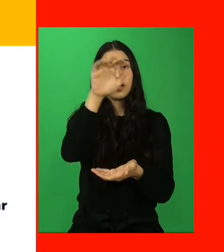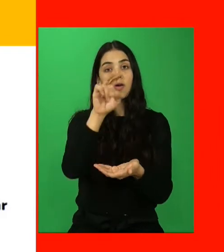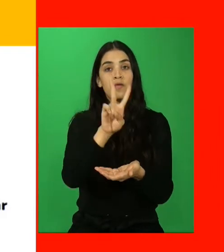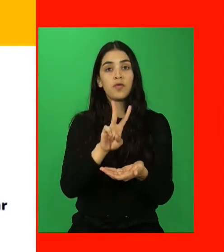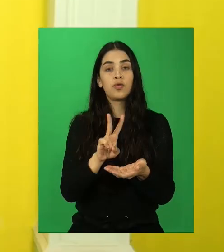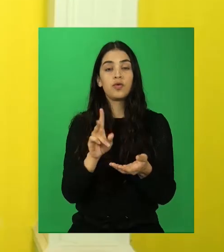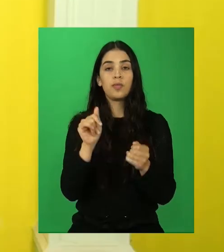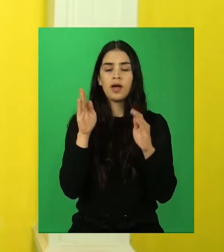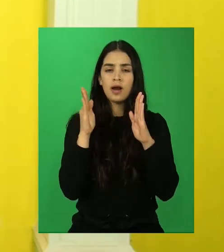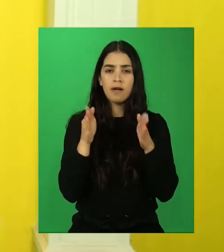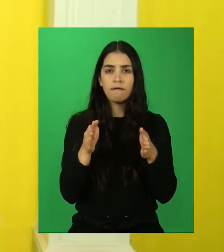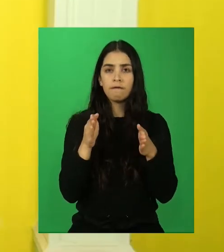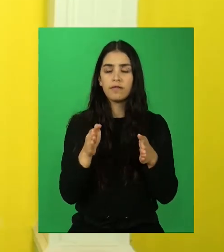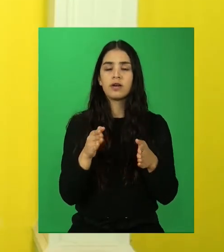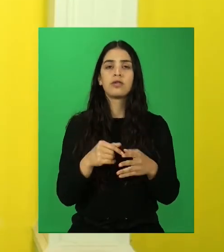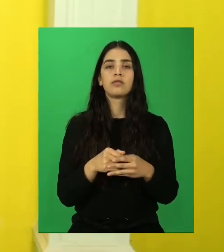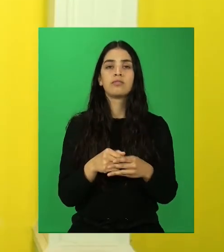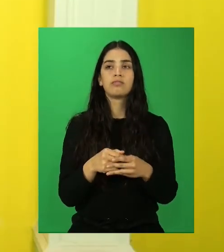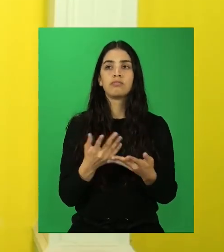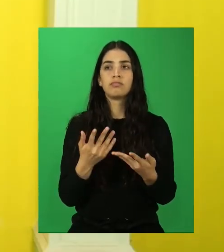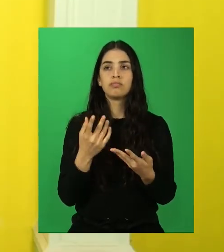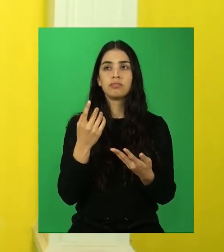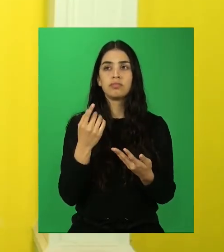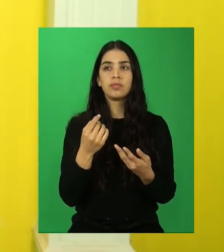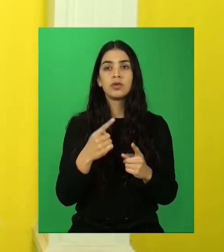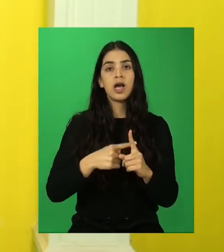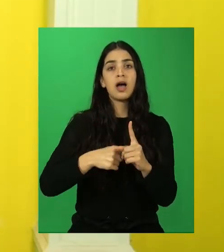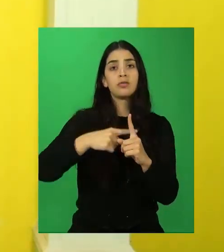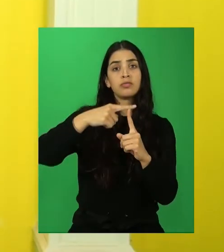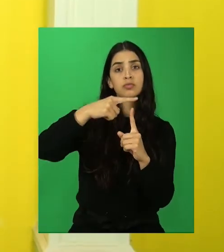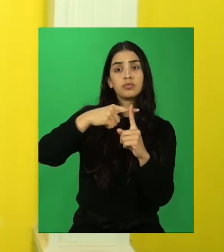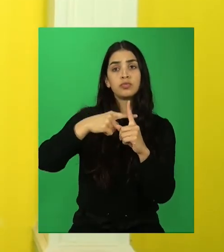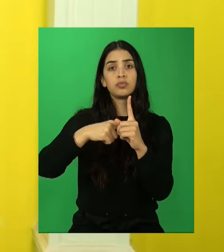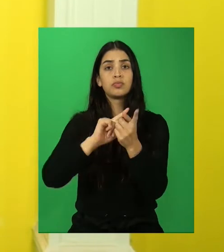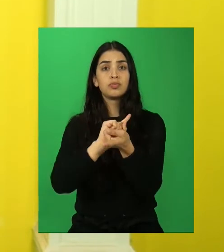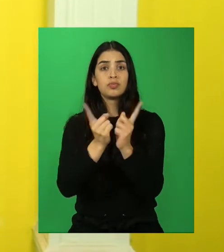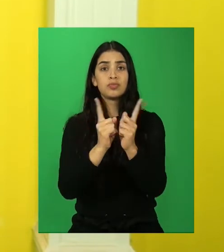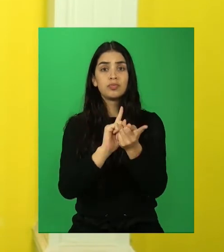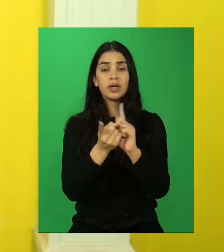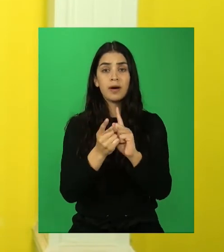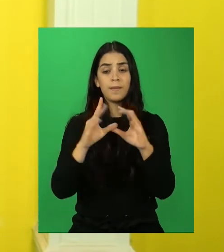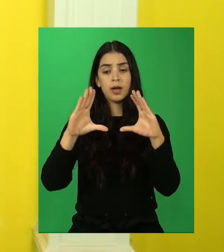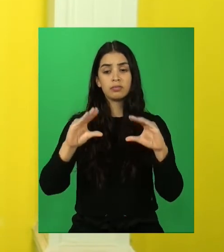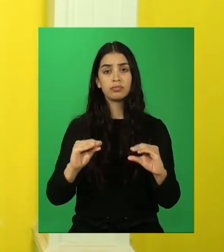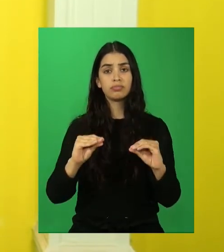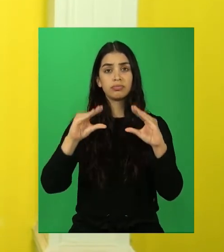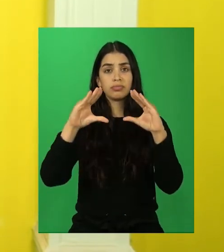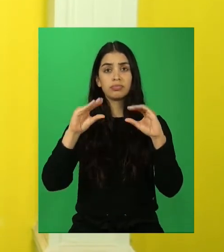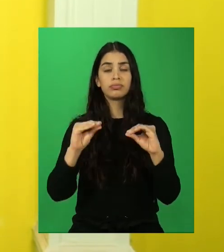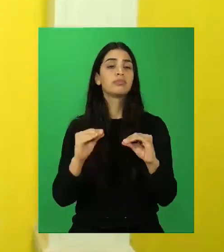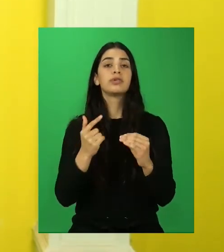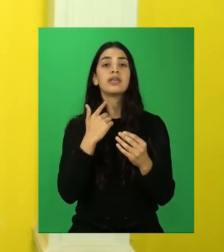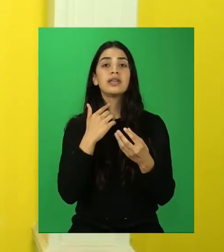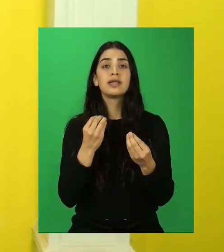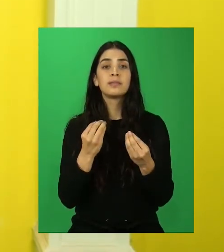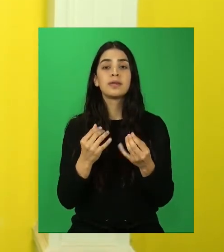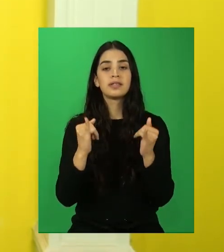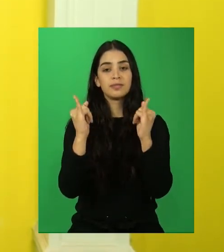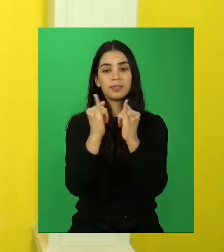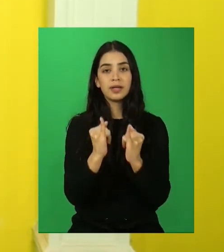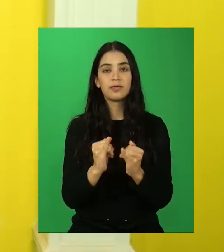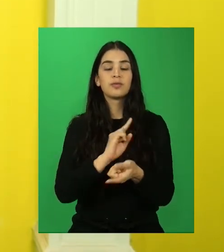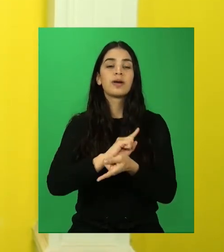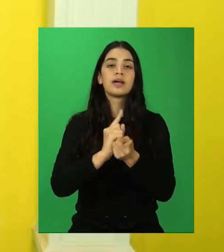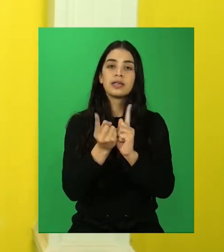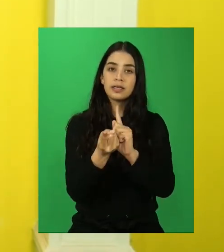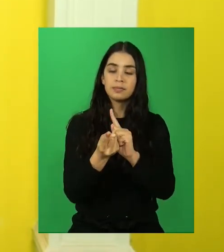a exponerse a los cambios de temperatura y de presión. Estos adoptan el tamaño y la forma del